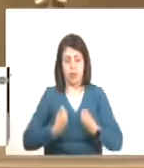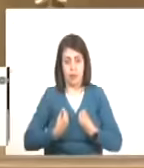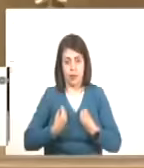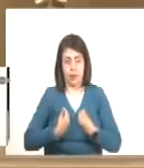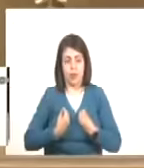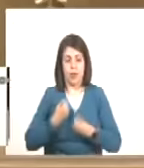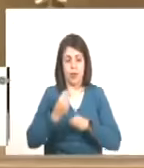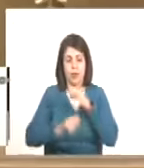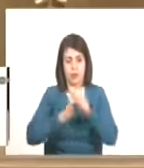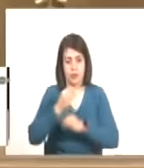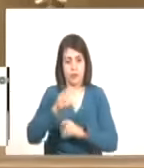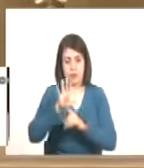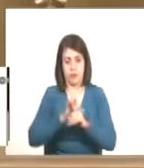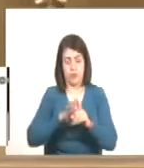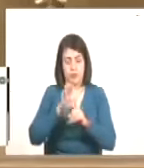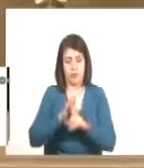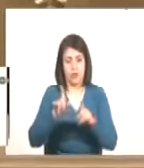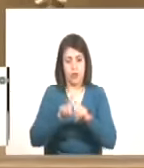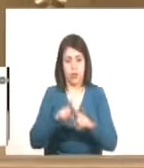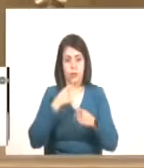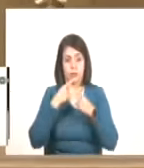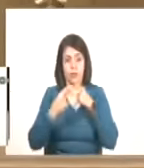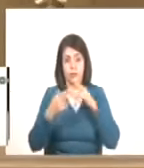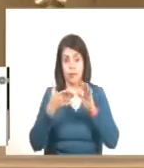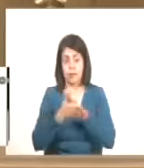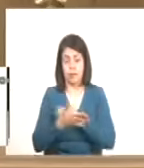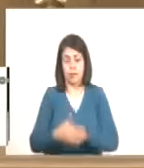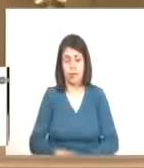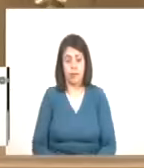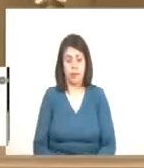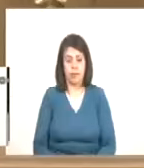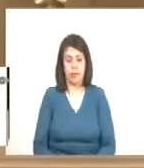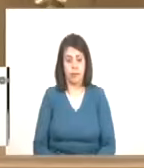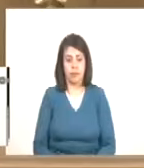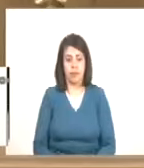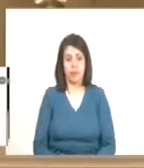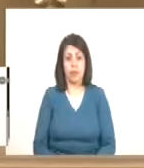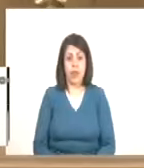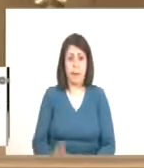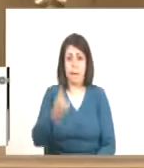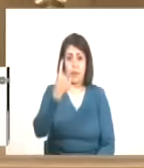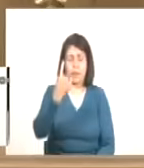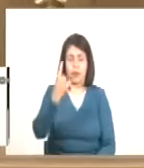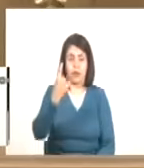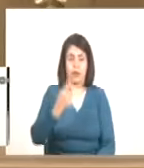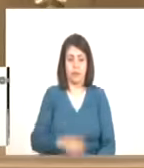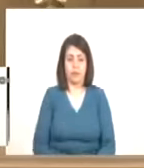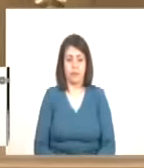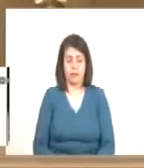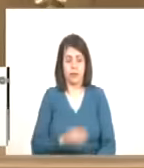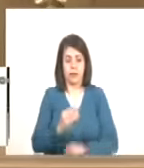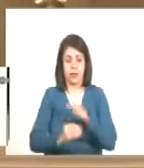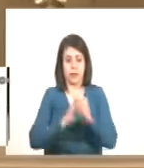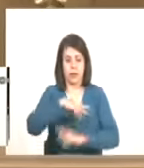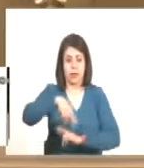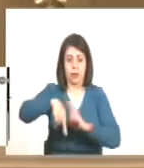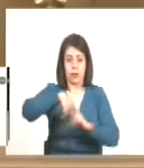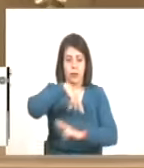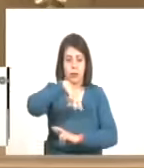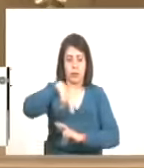es poseer la ternura como él la poseía. Como componente primordial para hacer una